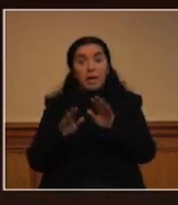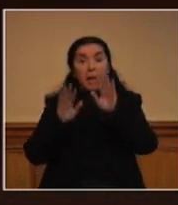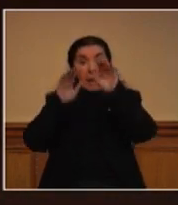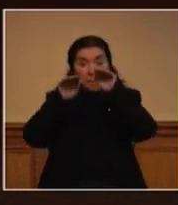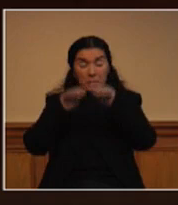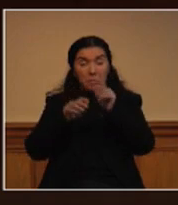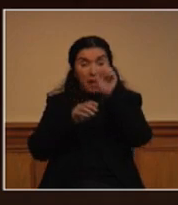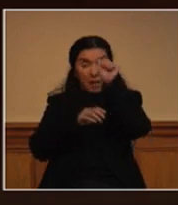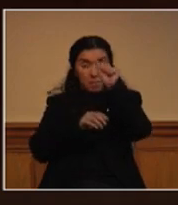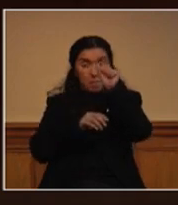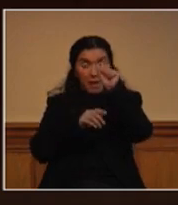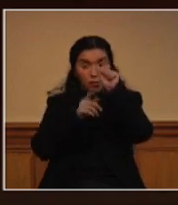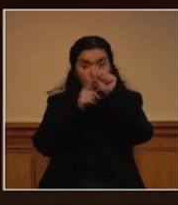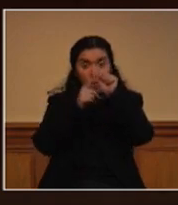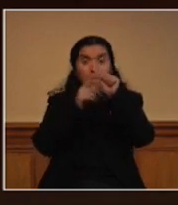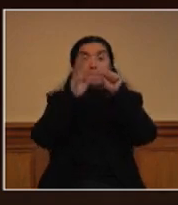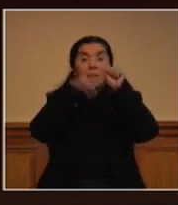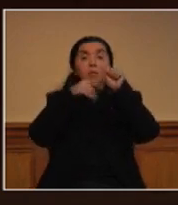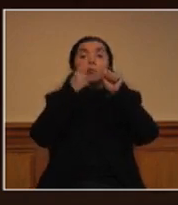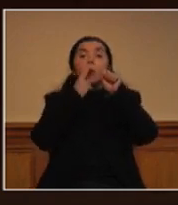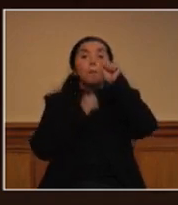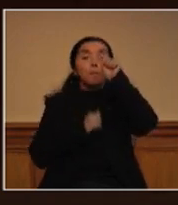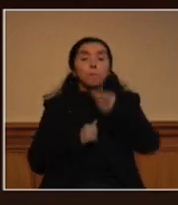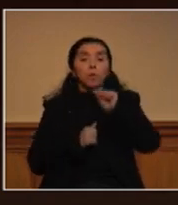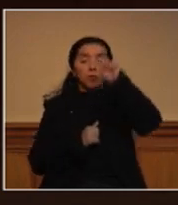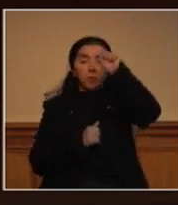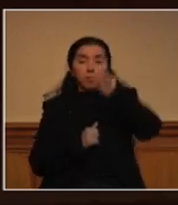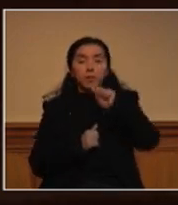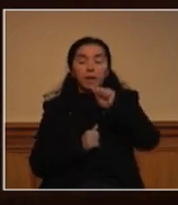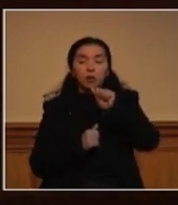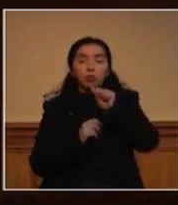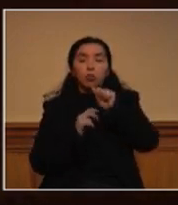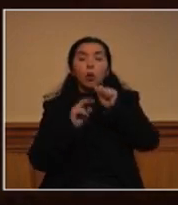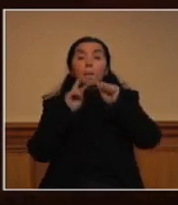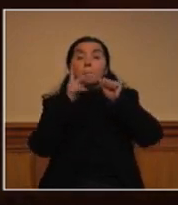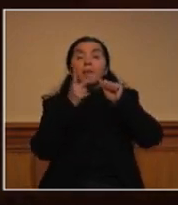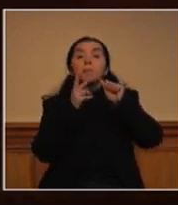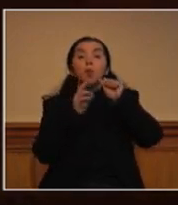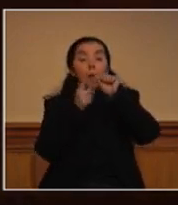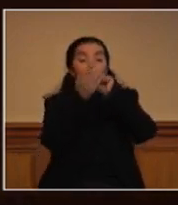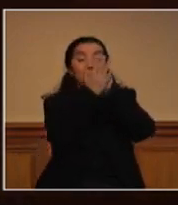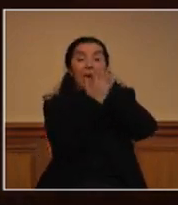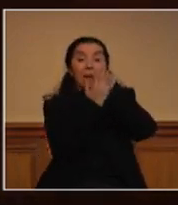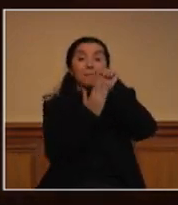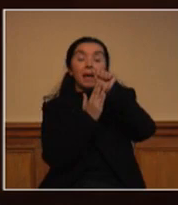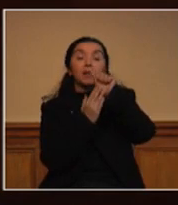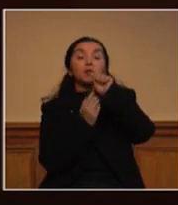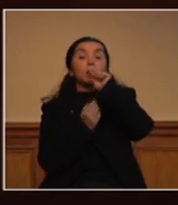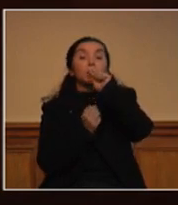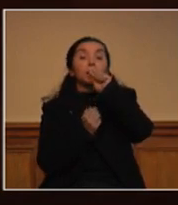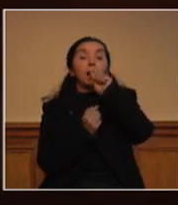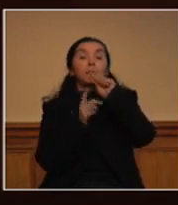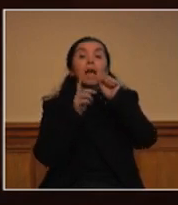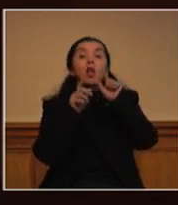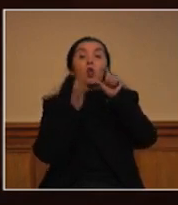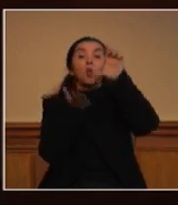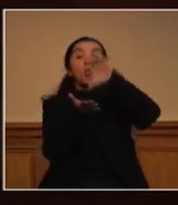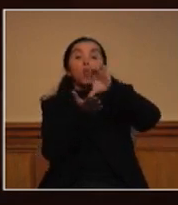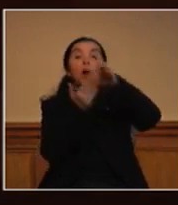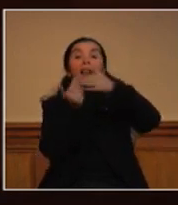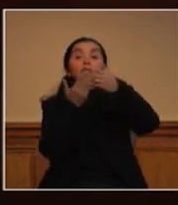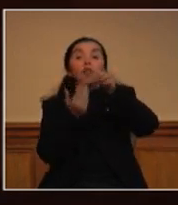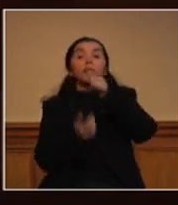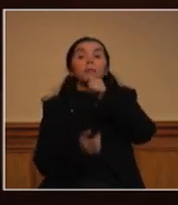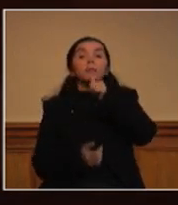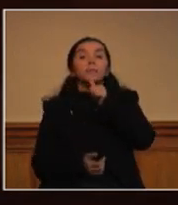la misma configuración manual, el mismo movimiento, solamente la misma orientación de la palma y solamente cambia el lugar donde se